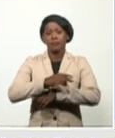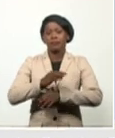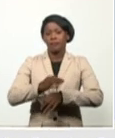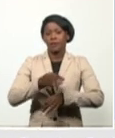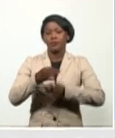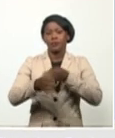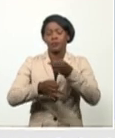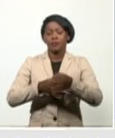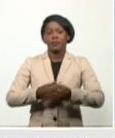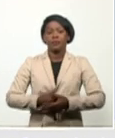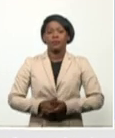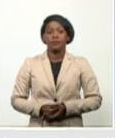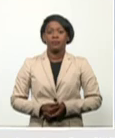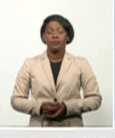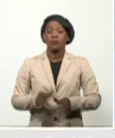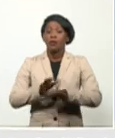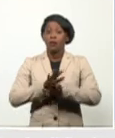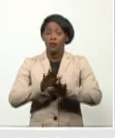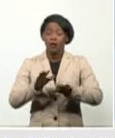Se han recuperado